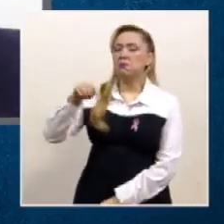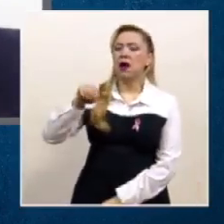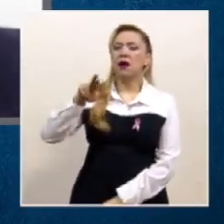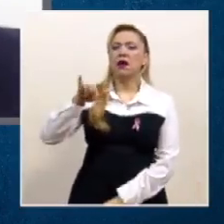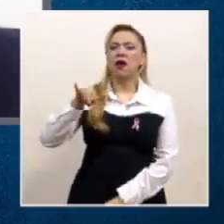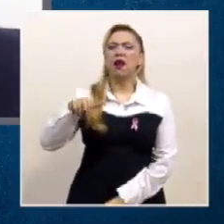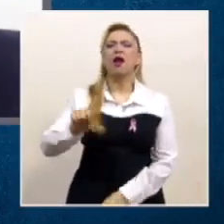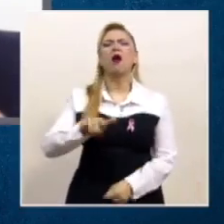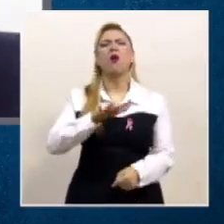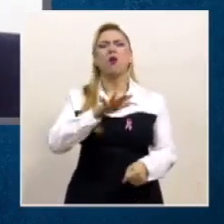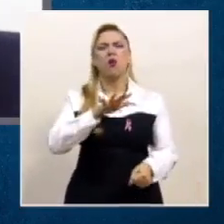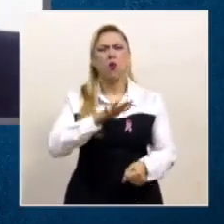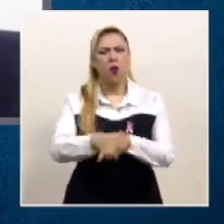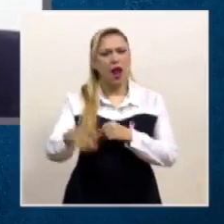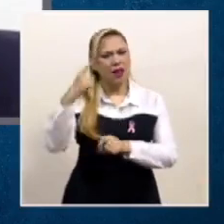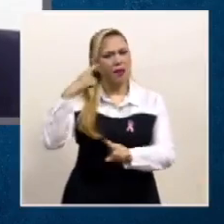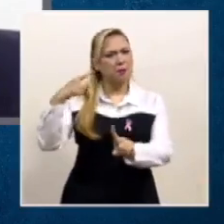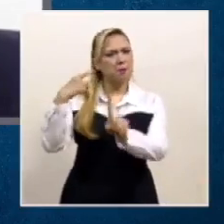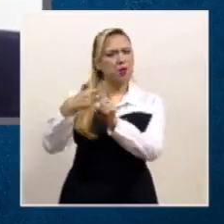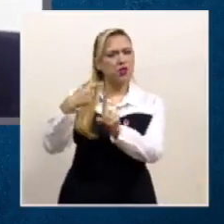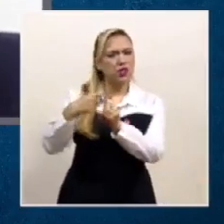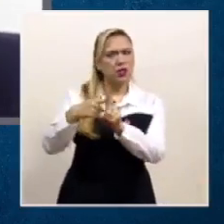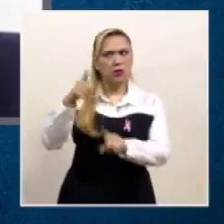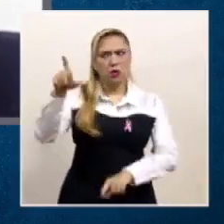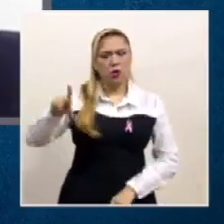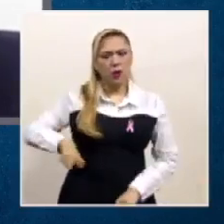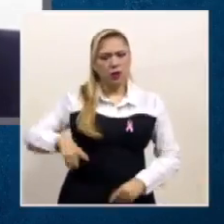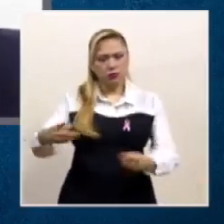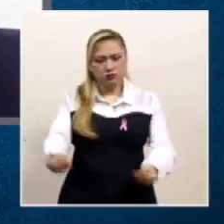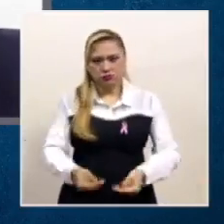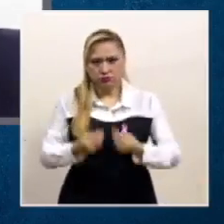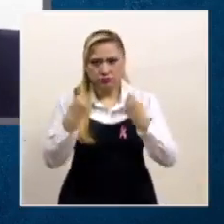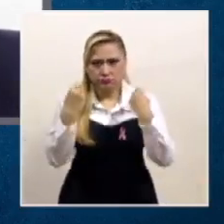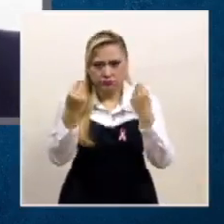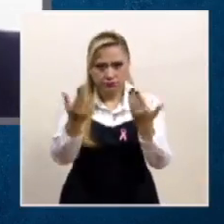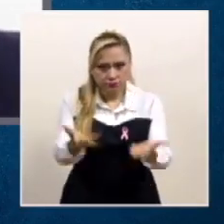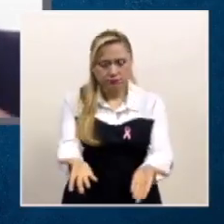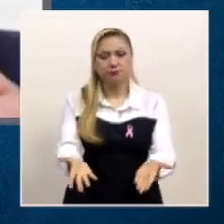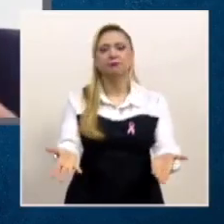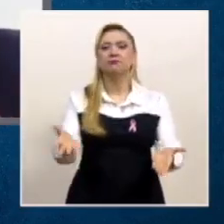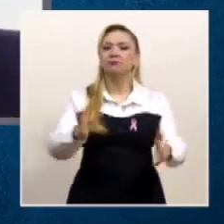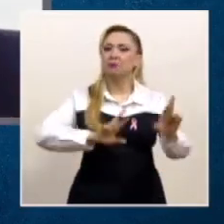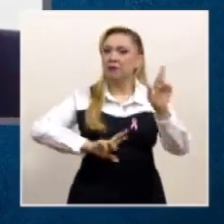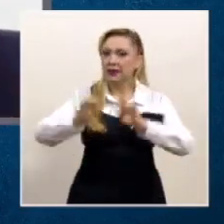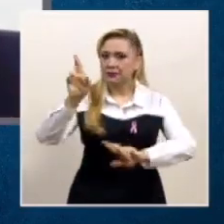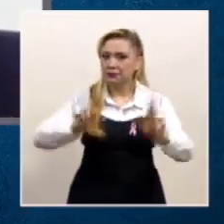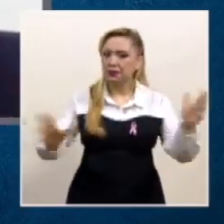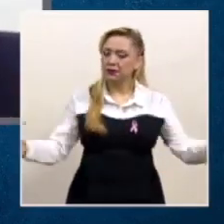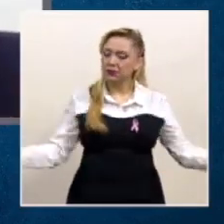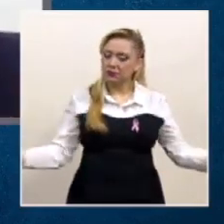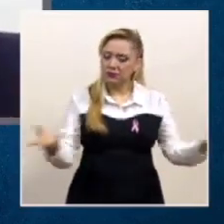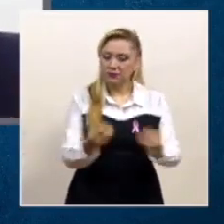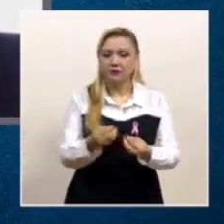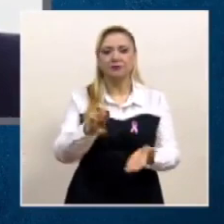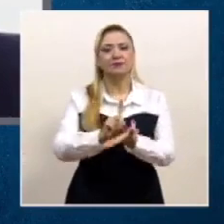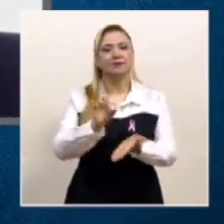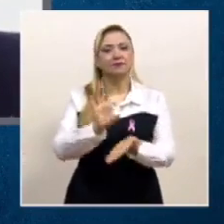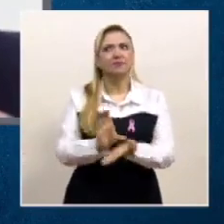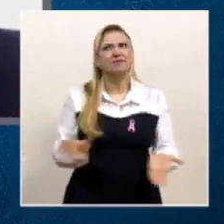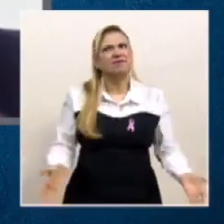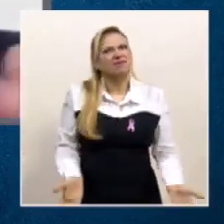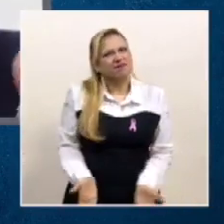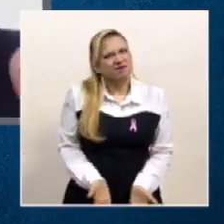¿cuáles son las obligaciones positivas que tiene el Estado para garantizar la participación plena y efectiva de las personas con